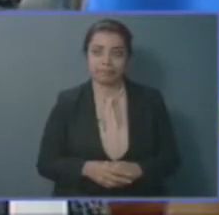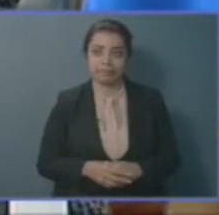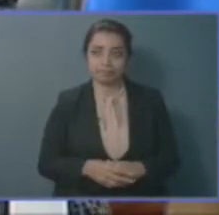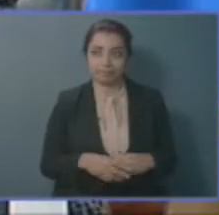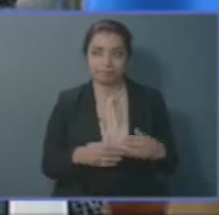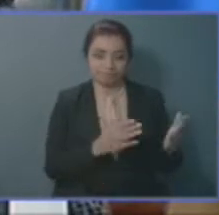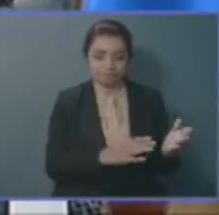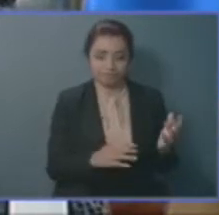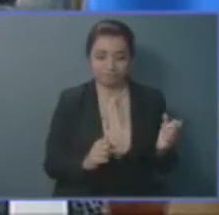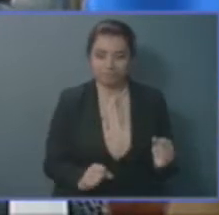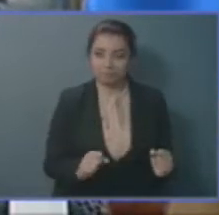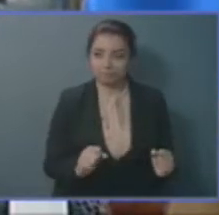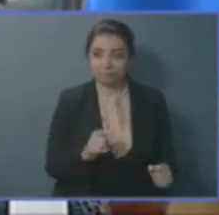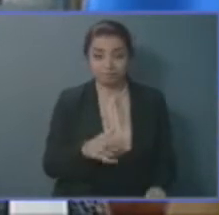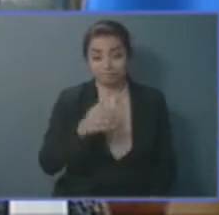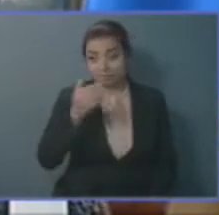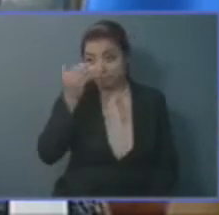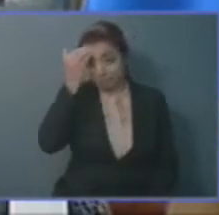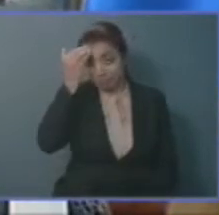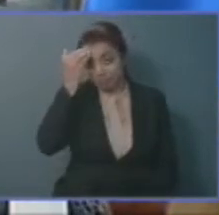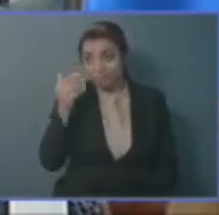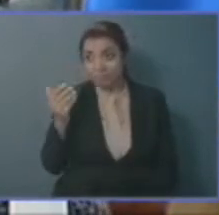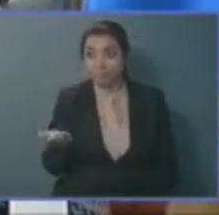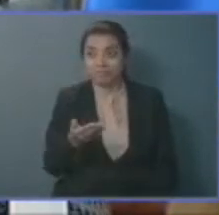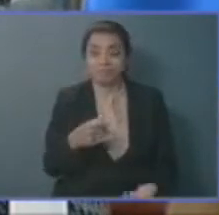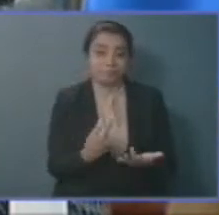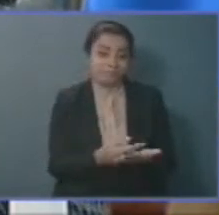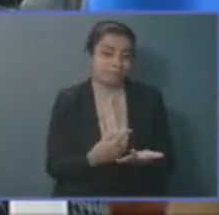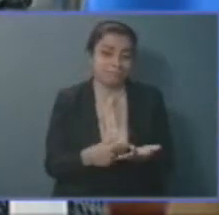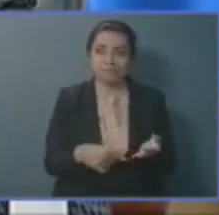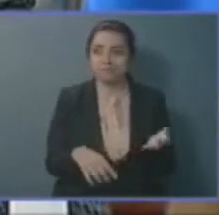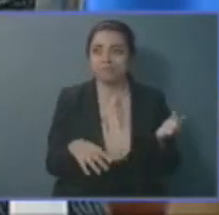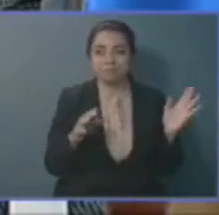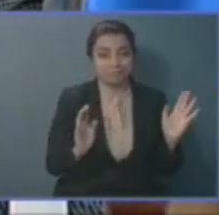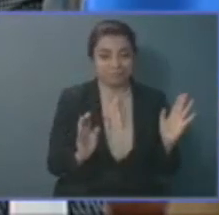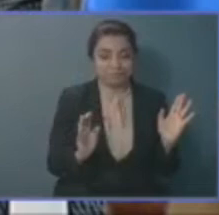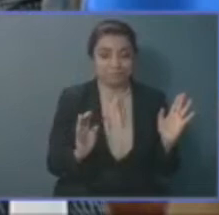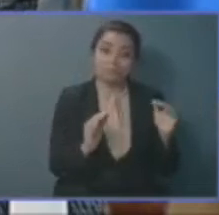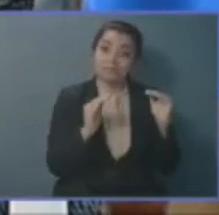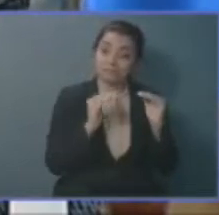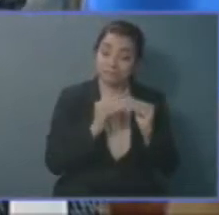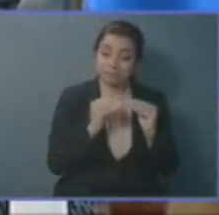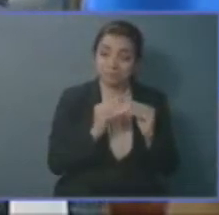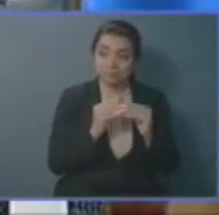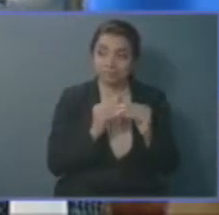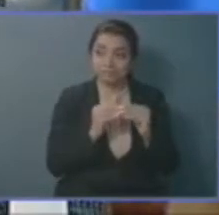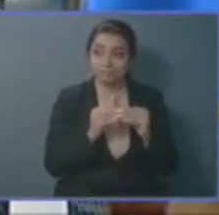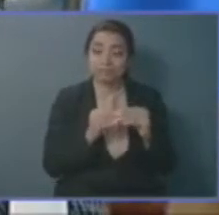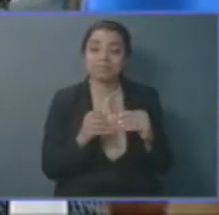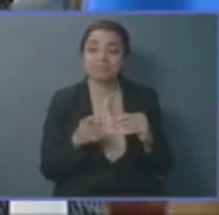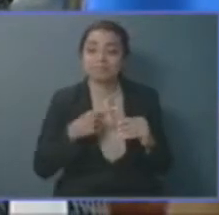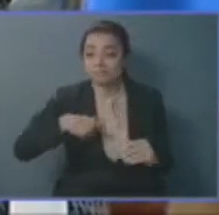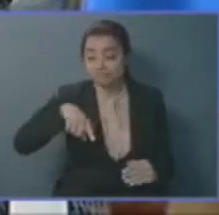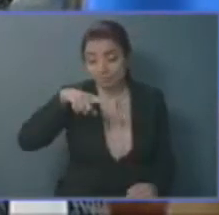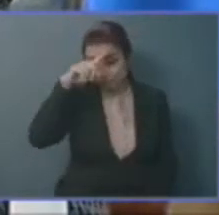bajo el concepto de ensayo-error, pero también jornadas de